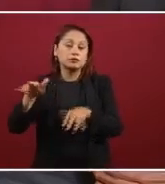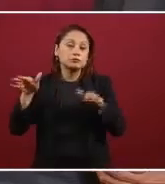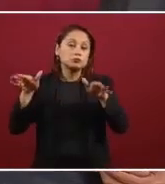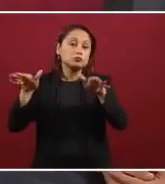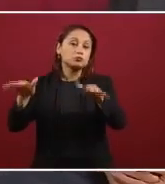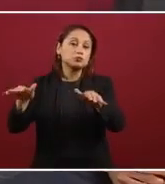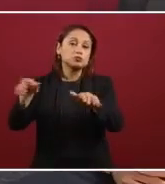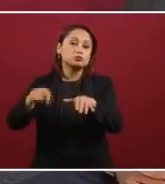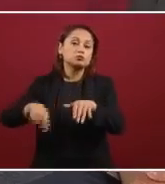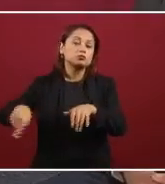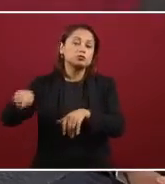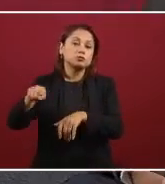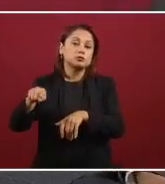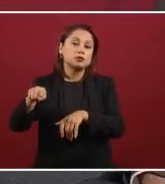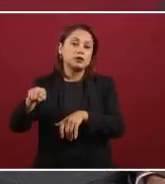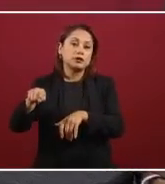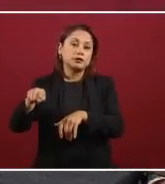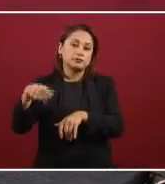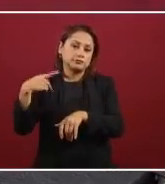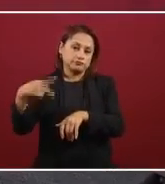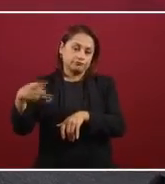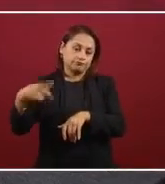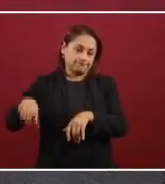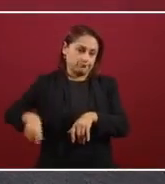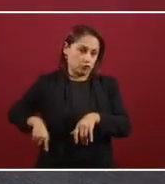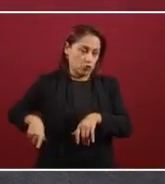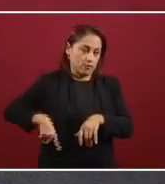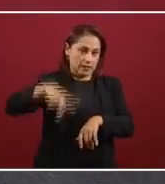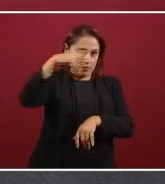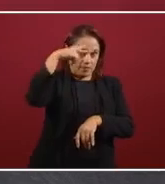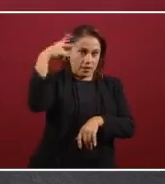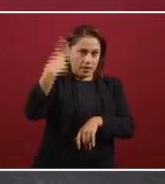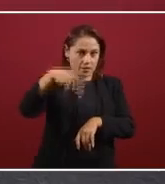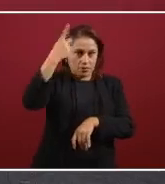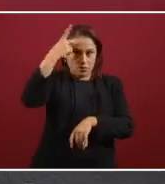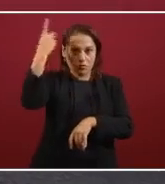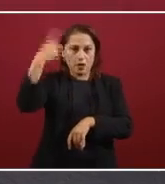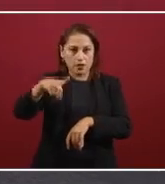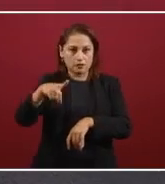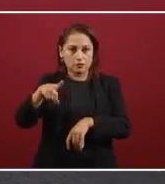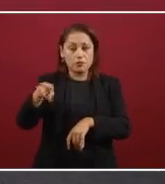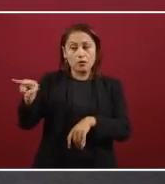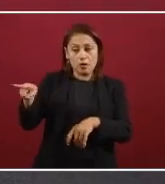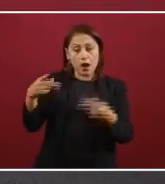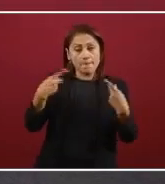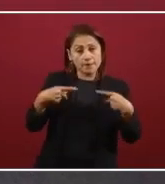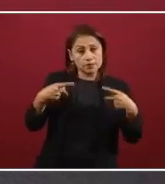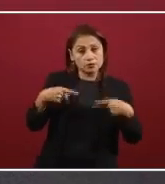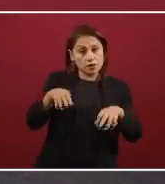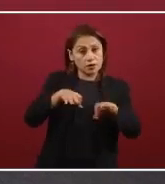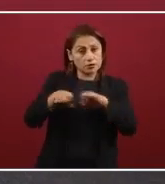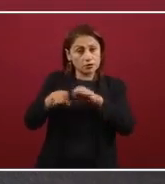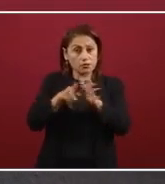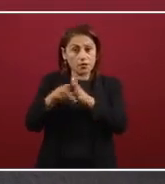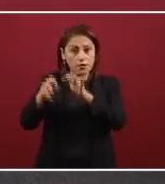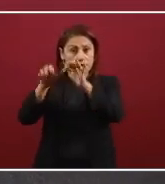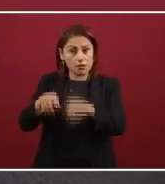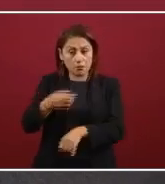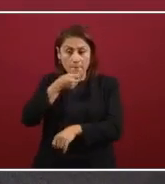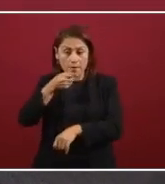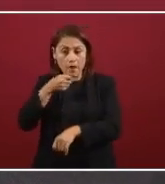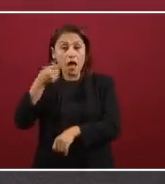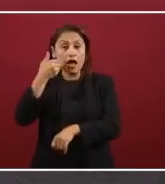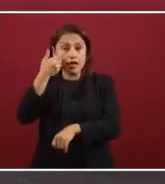Si se quiere tener información, pues se debe solicitar,